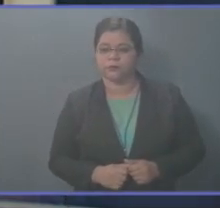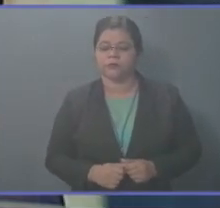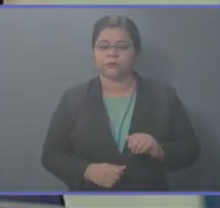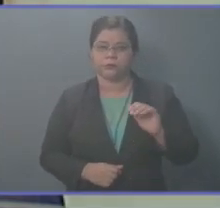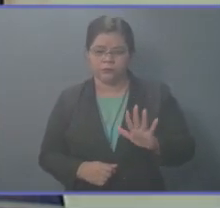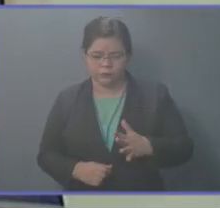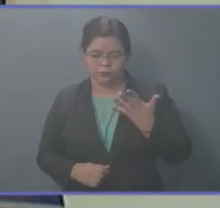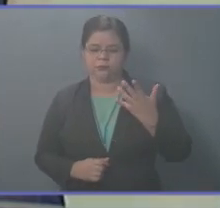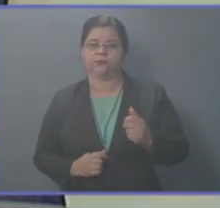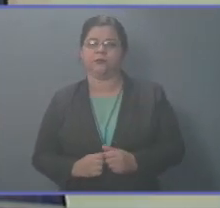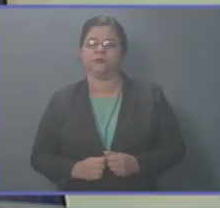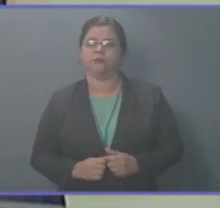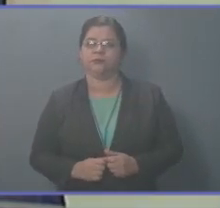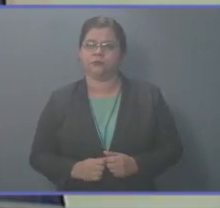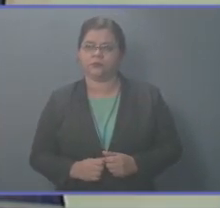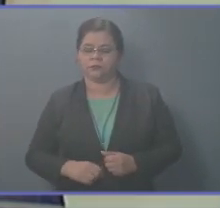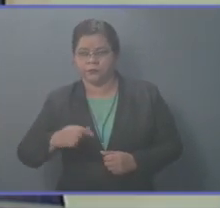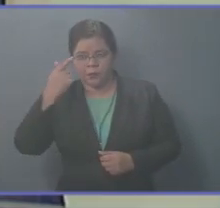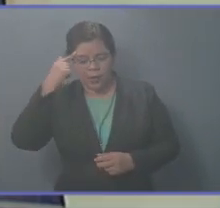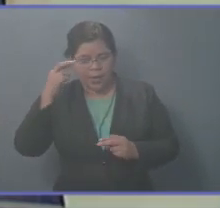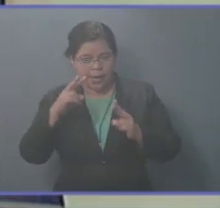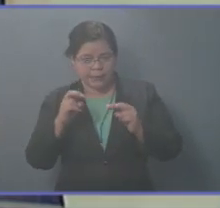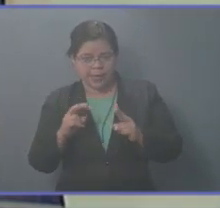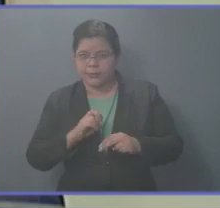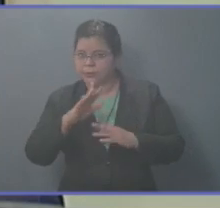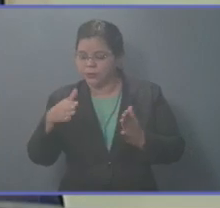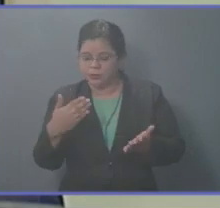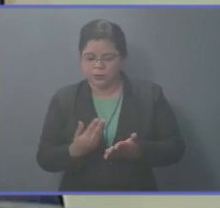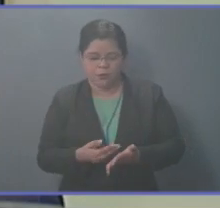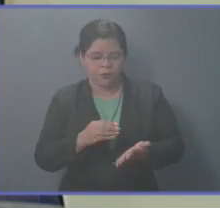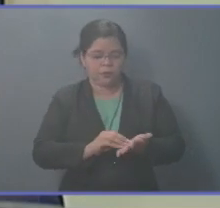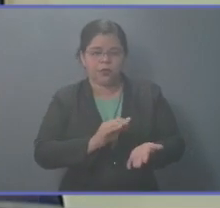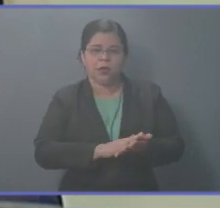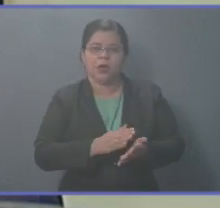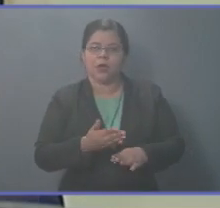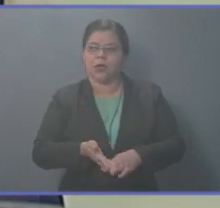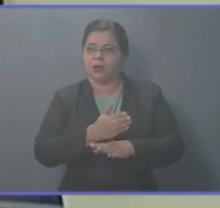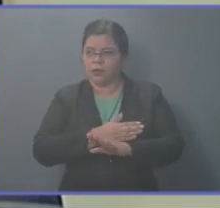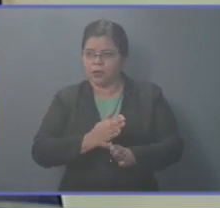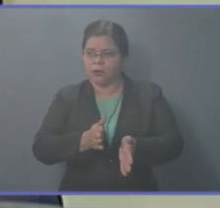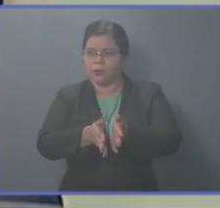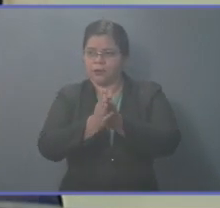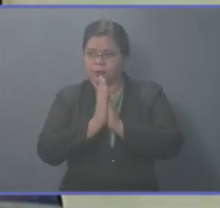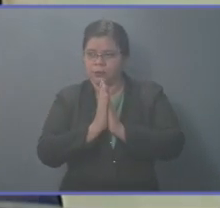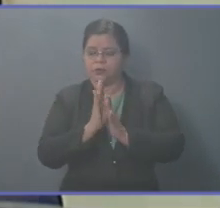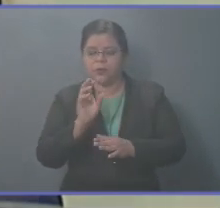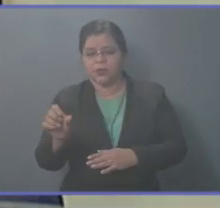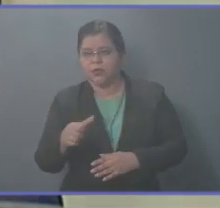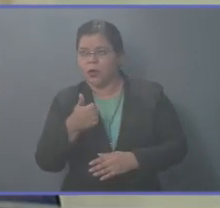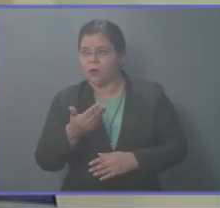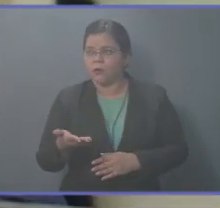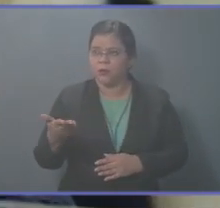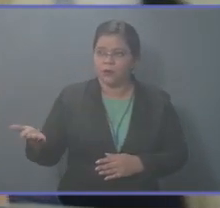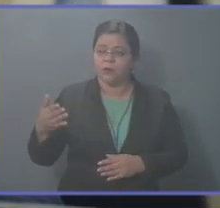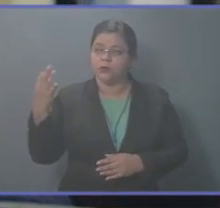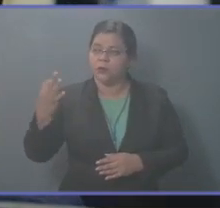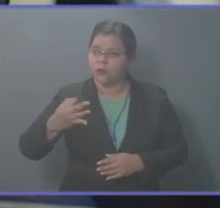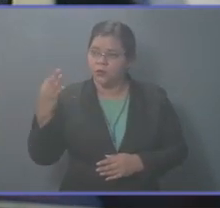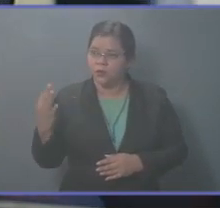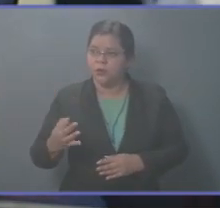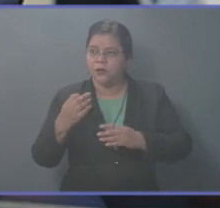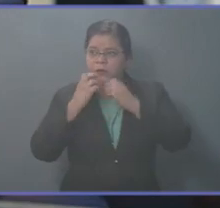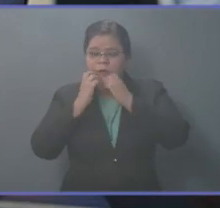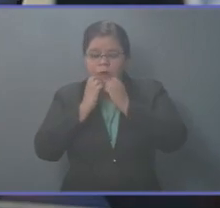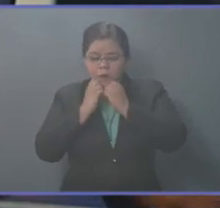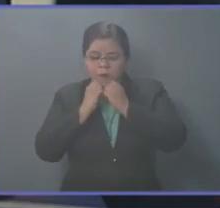Quinto, análisis de la medida cautelar solicitada y de otras medidas necesarias para conservar el